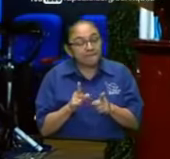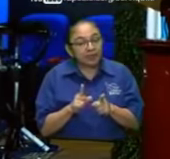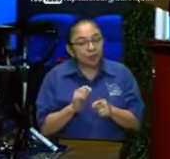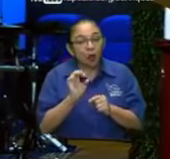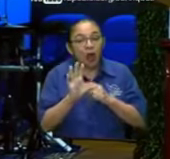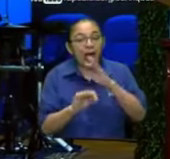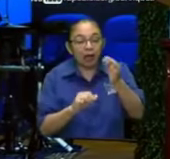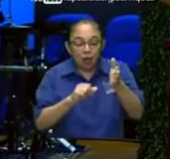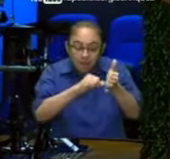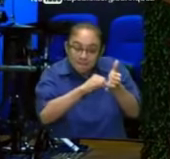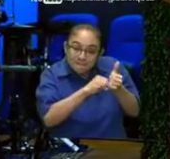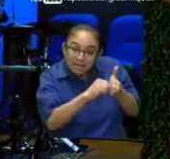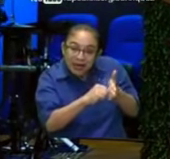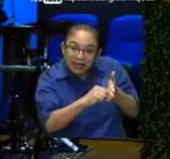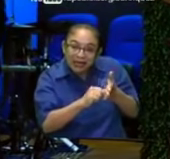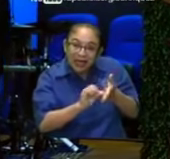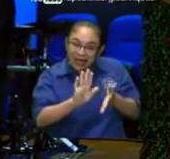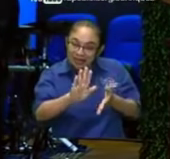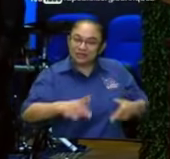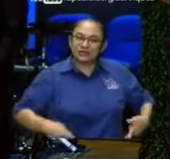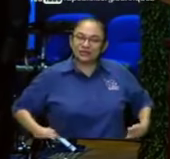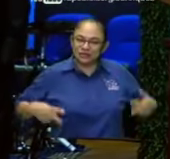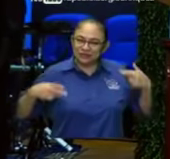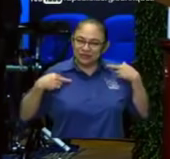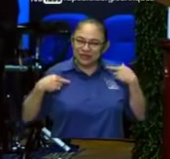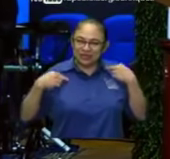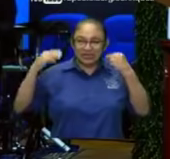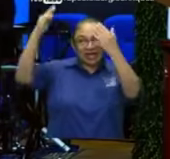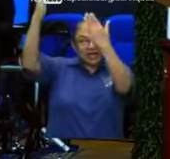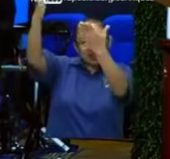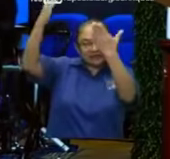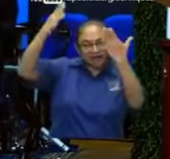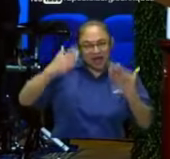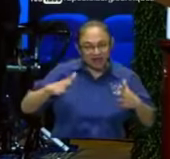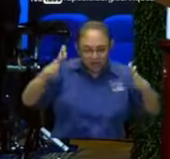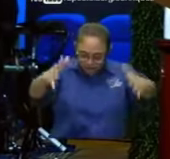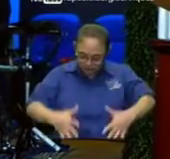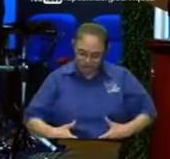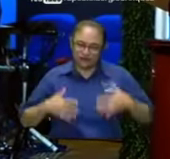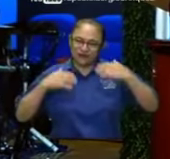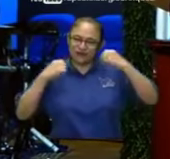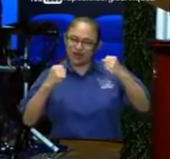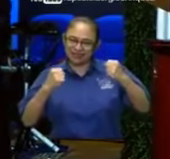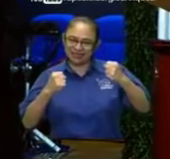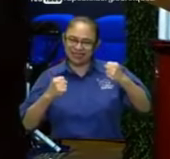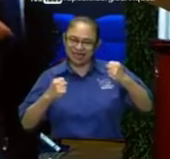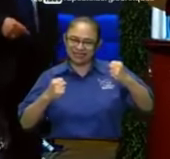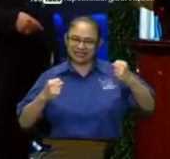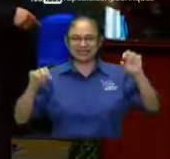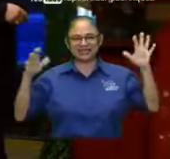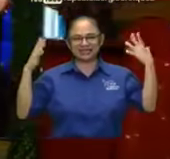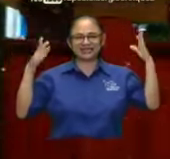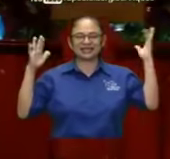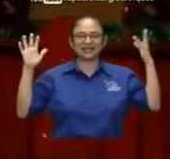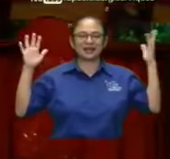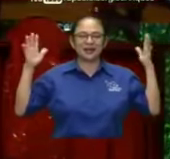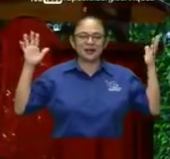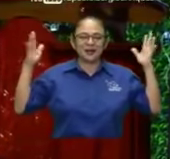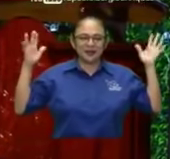esperan a Jehová les van a renovar las fuerzas. A dele una ofrenda de palmas al